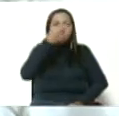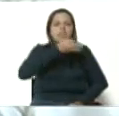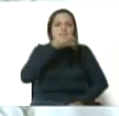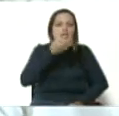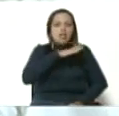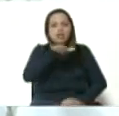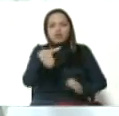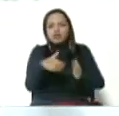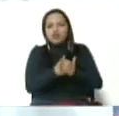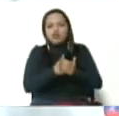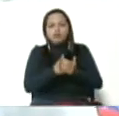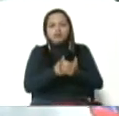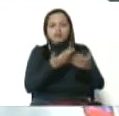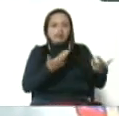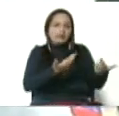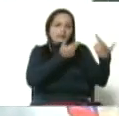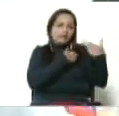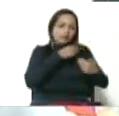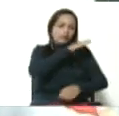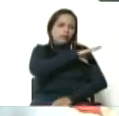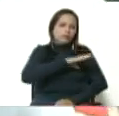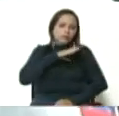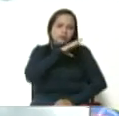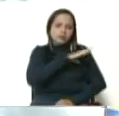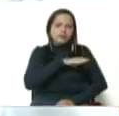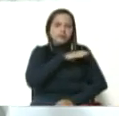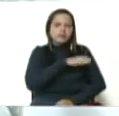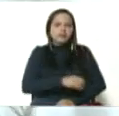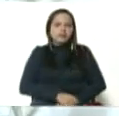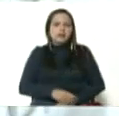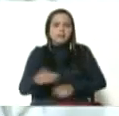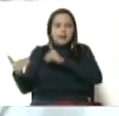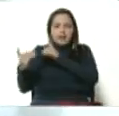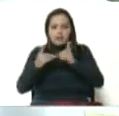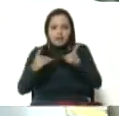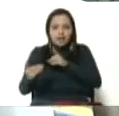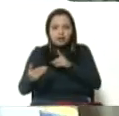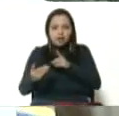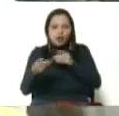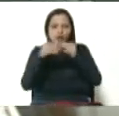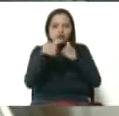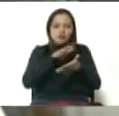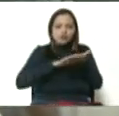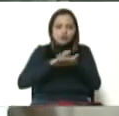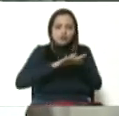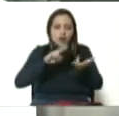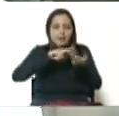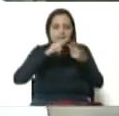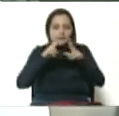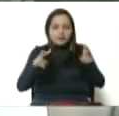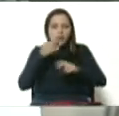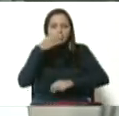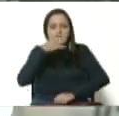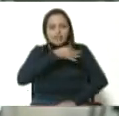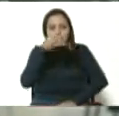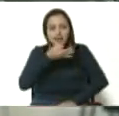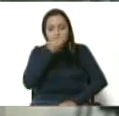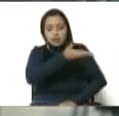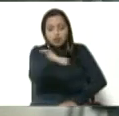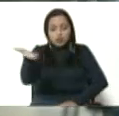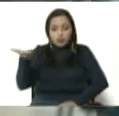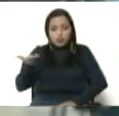esta respetable Comisión para el Diálogo, la Reconciliación y la Paz. Buenas tardes a todos, compañeros,